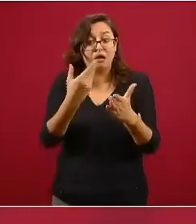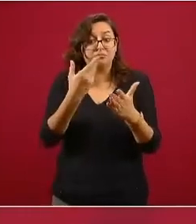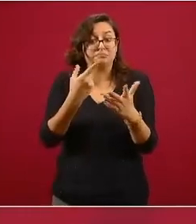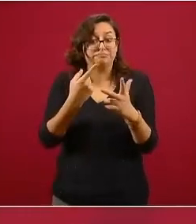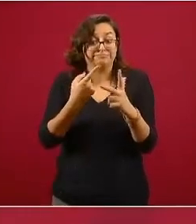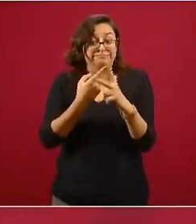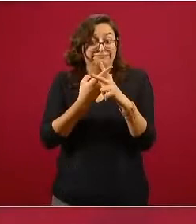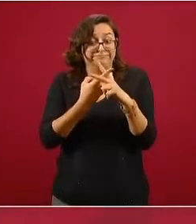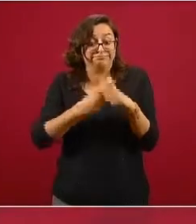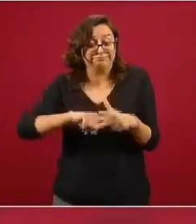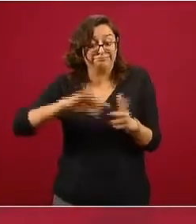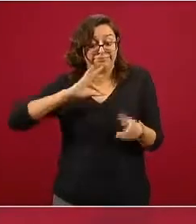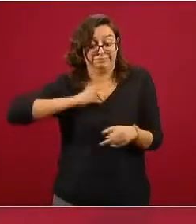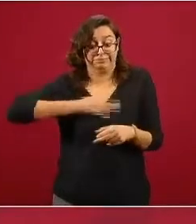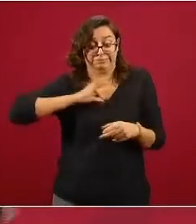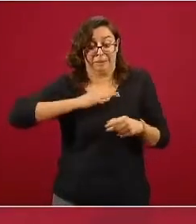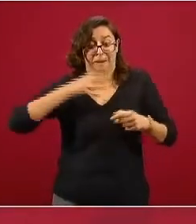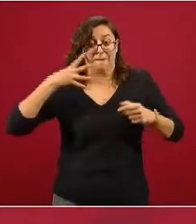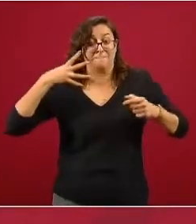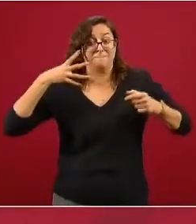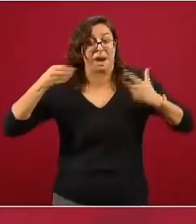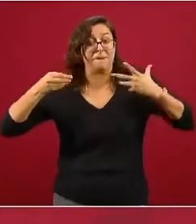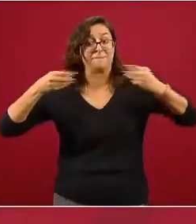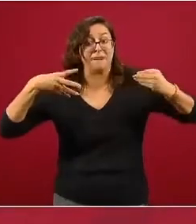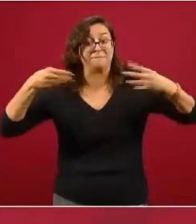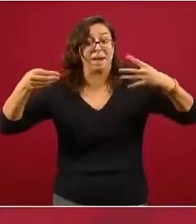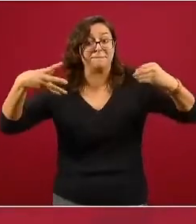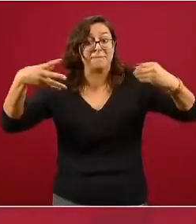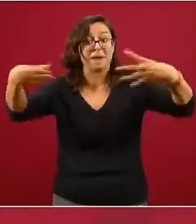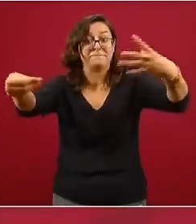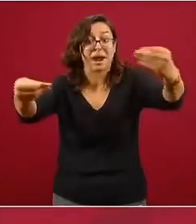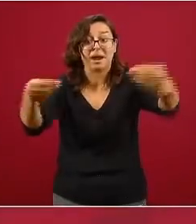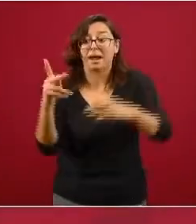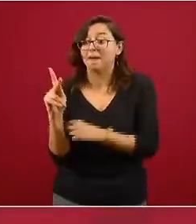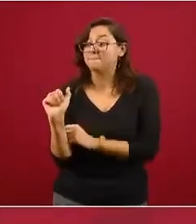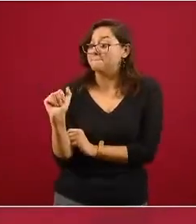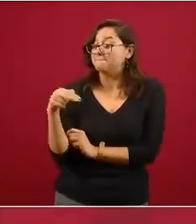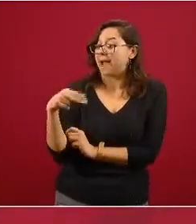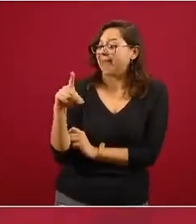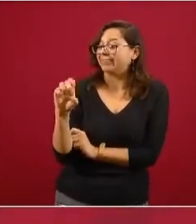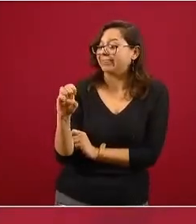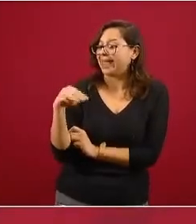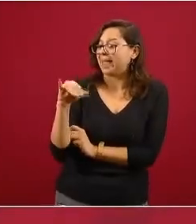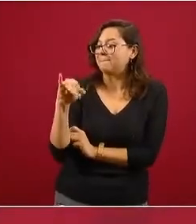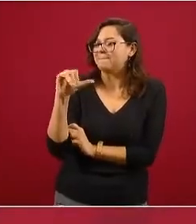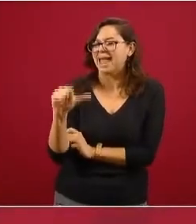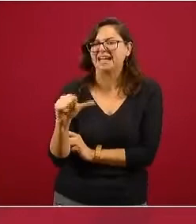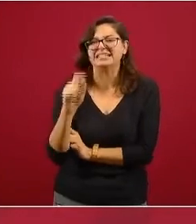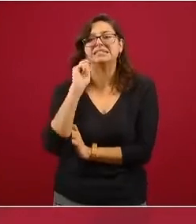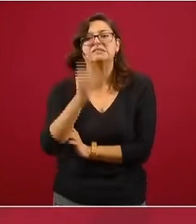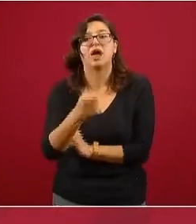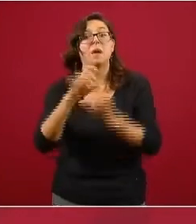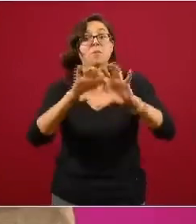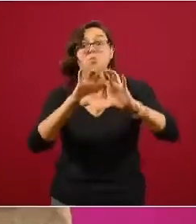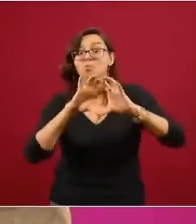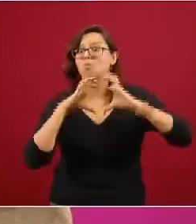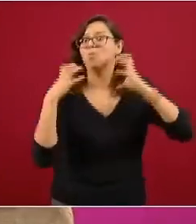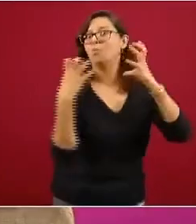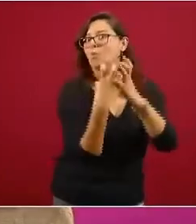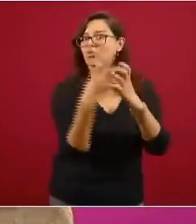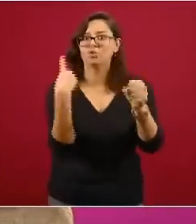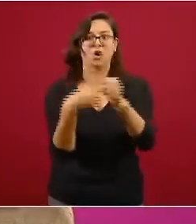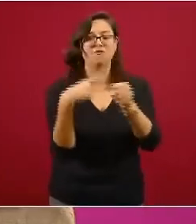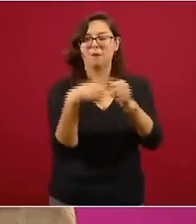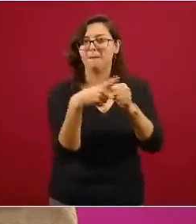vista que cuando hablamos de pandemia nos referimos a el mundo entero. Hace 100 años que no se presentaba una